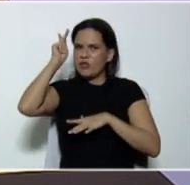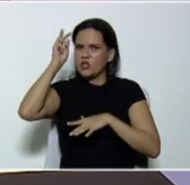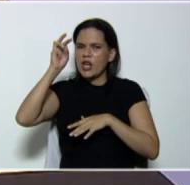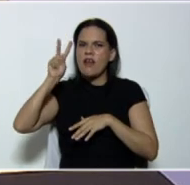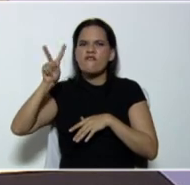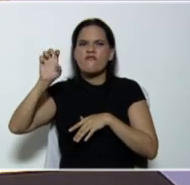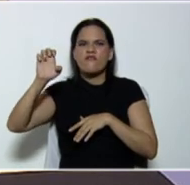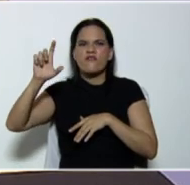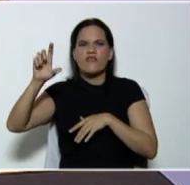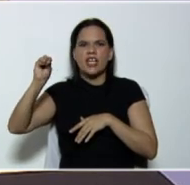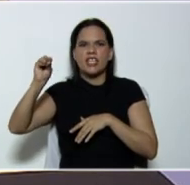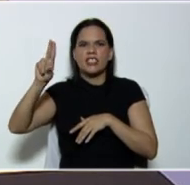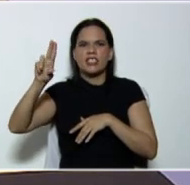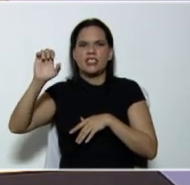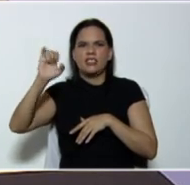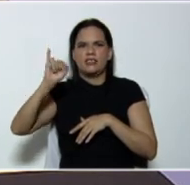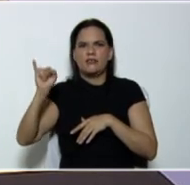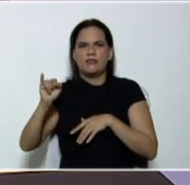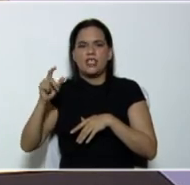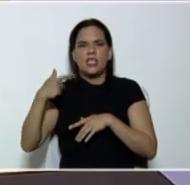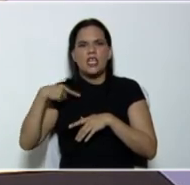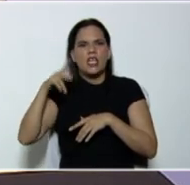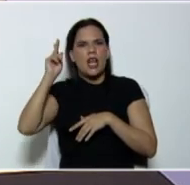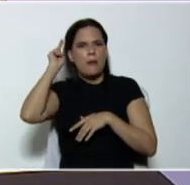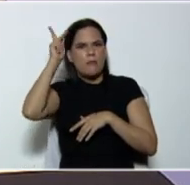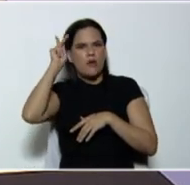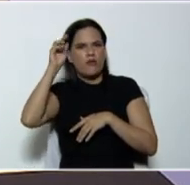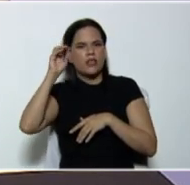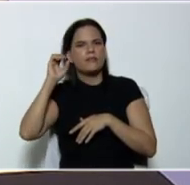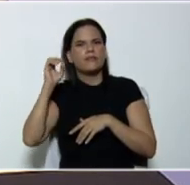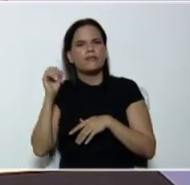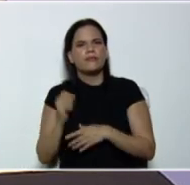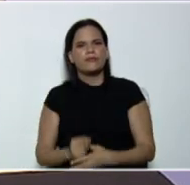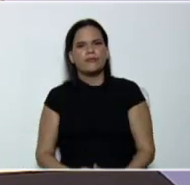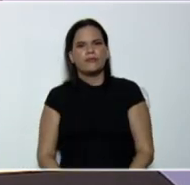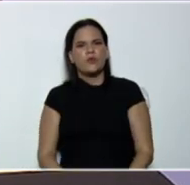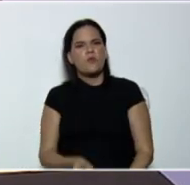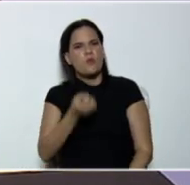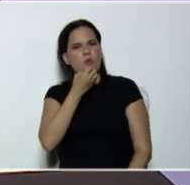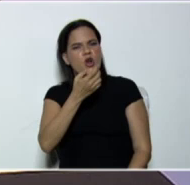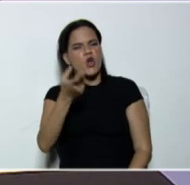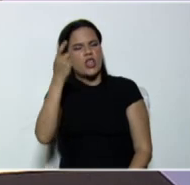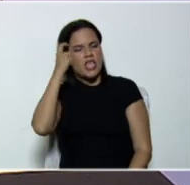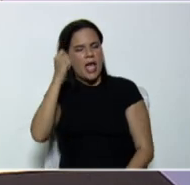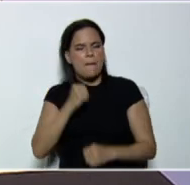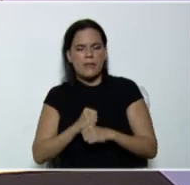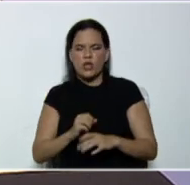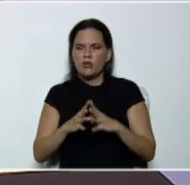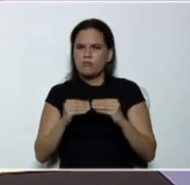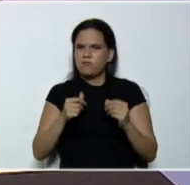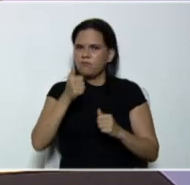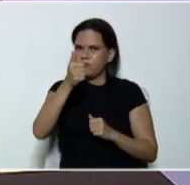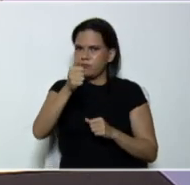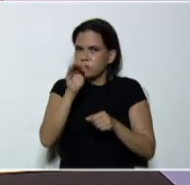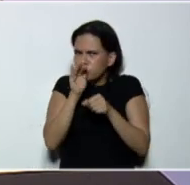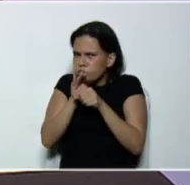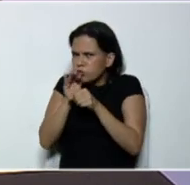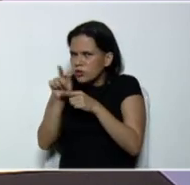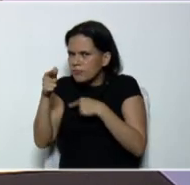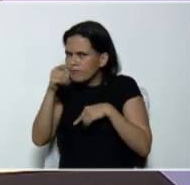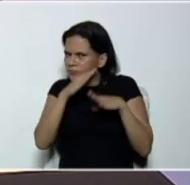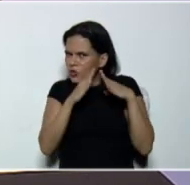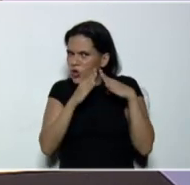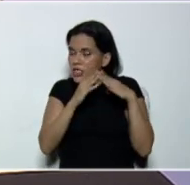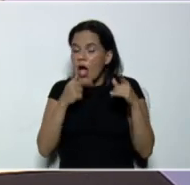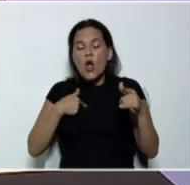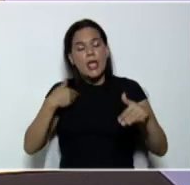Túnez y me acompaña mi colega Yanet Valera. Hola Belkis, buenos días mis amores. Espero que estén todos bien resguardaditos en su casa. Hoy